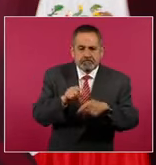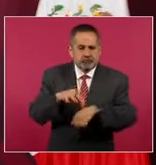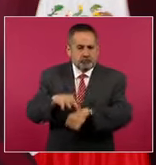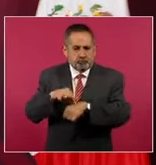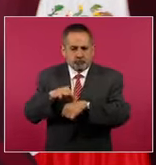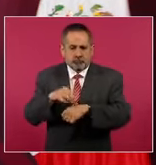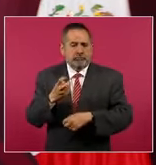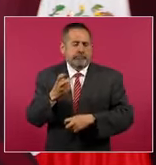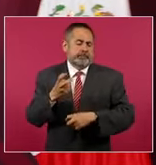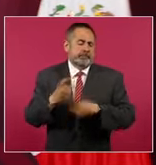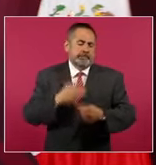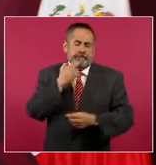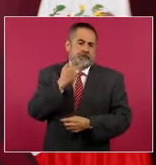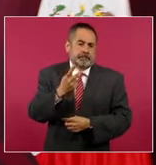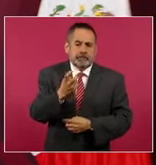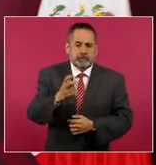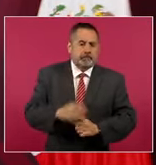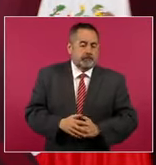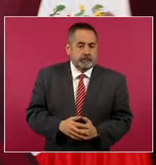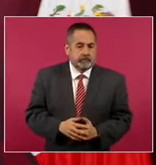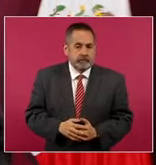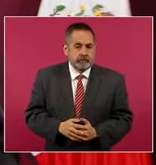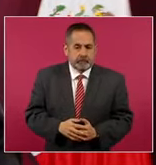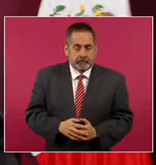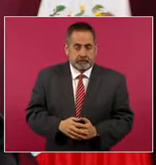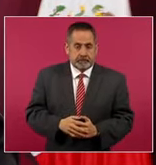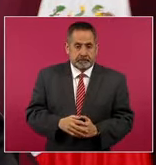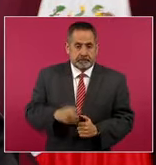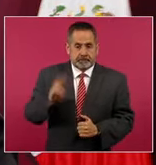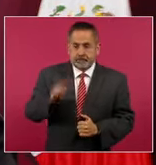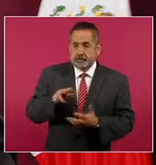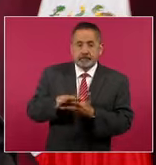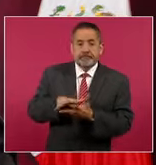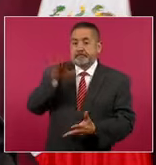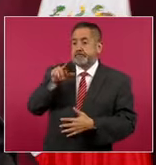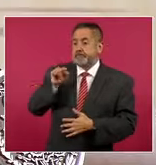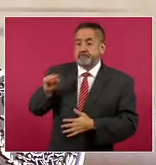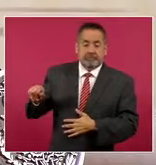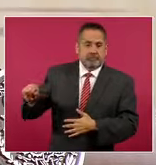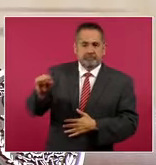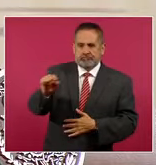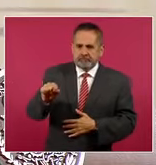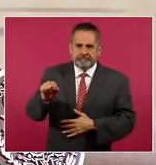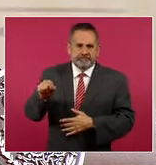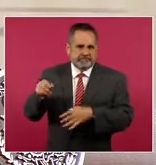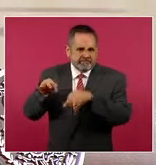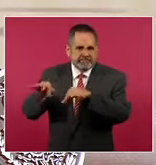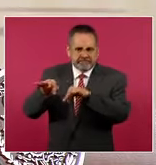La verdad es que la mayoría de los servidores públicos están aplicados